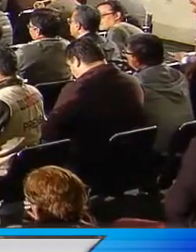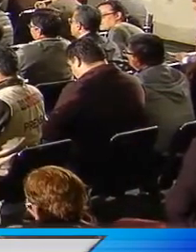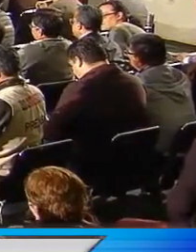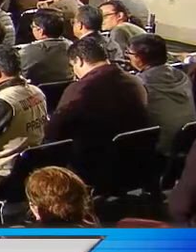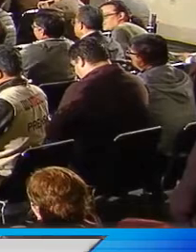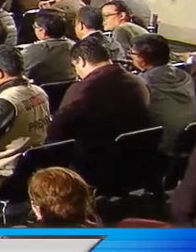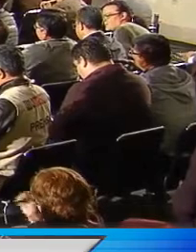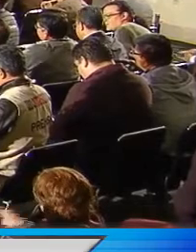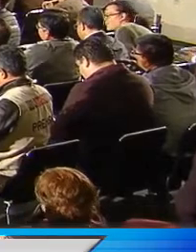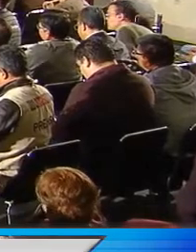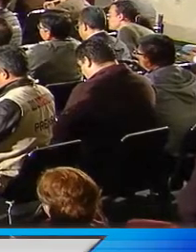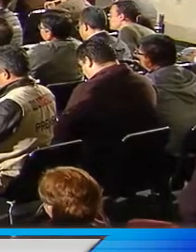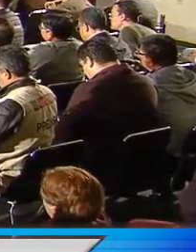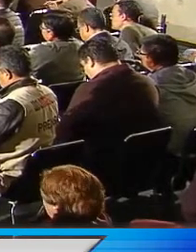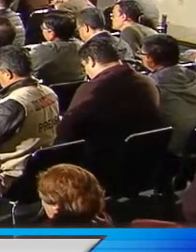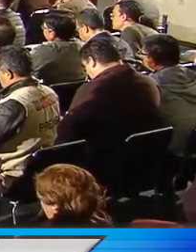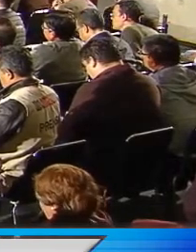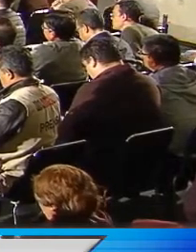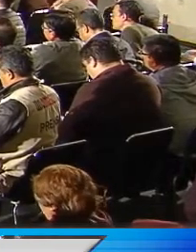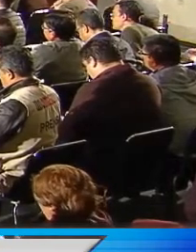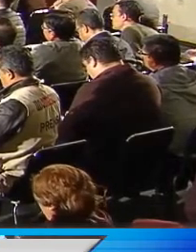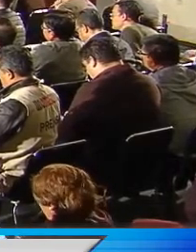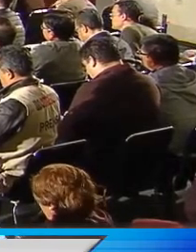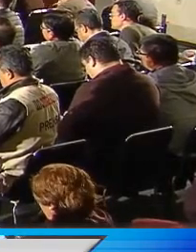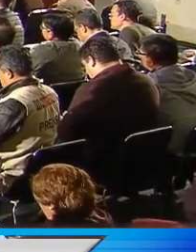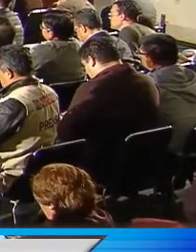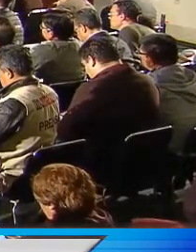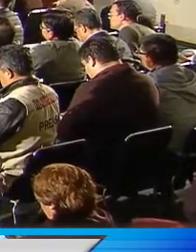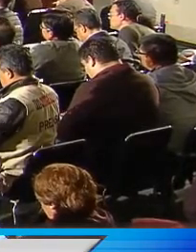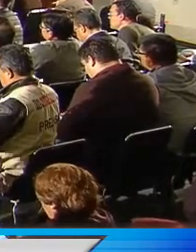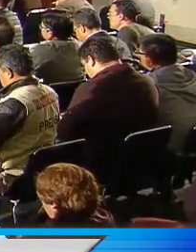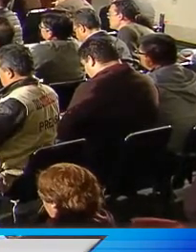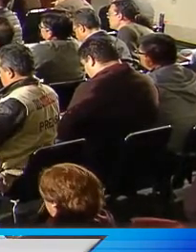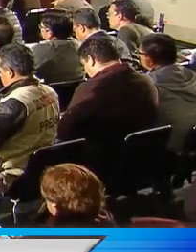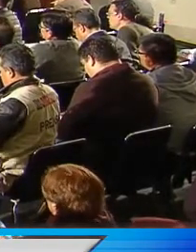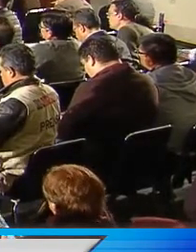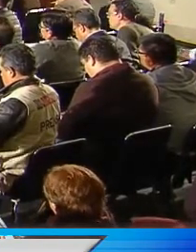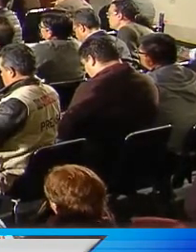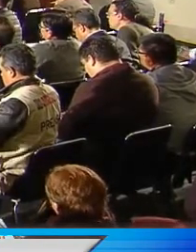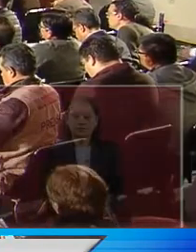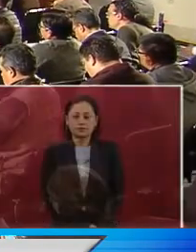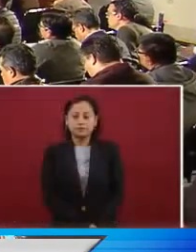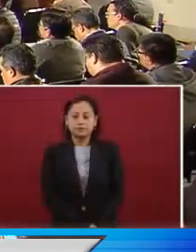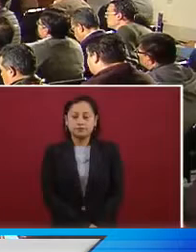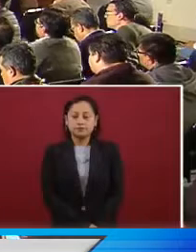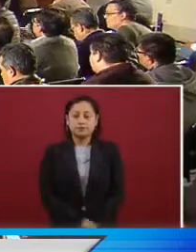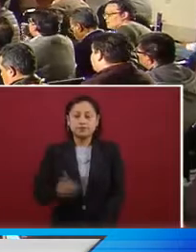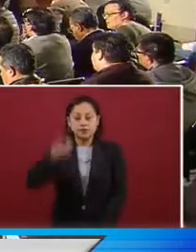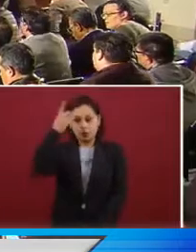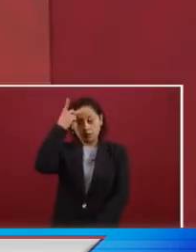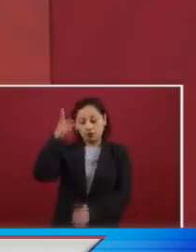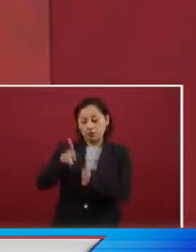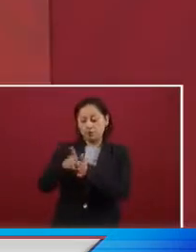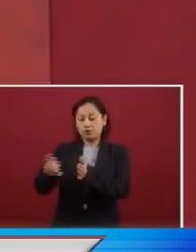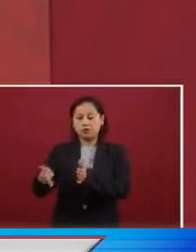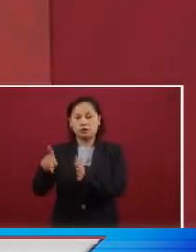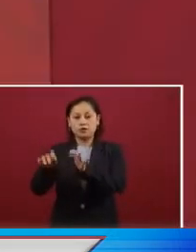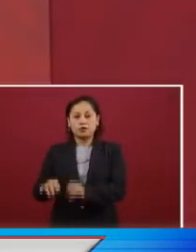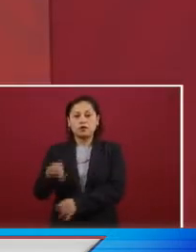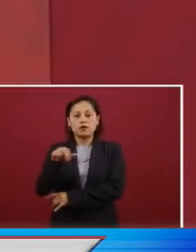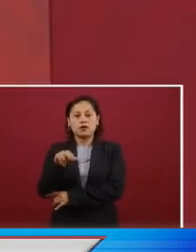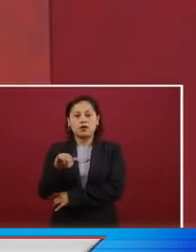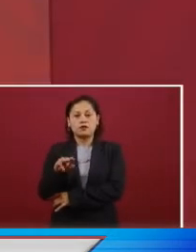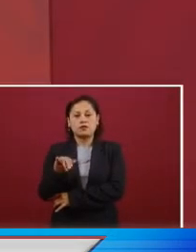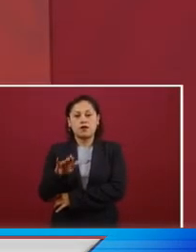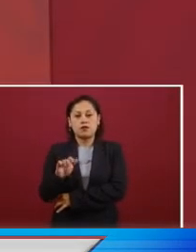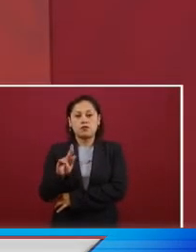Animal político. Fuera máscaras. El dueño de Animal Político se llama Gerardo Márquez Camacho